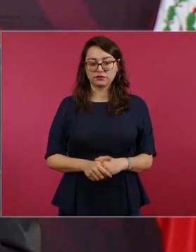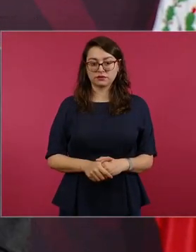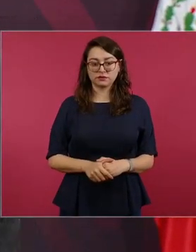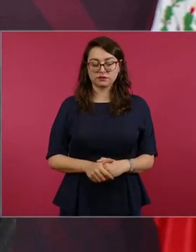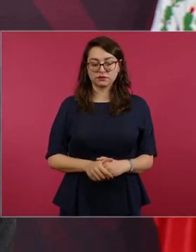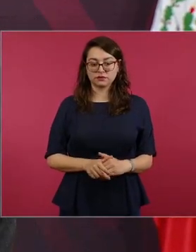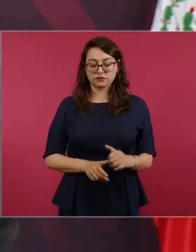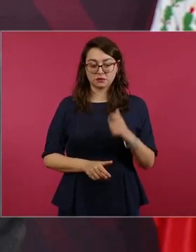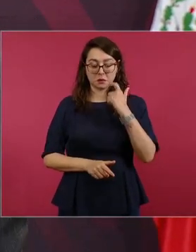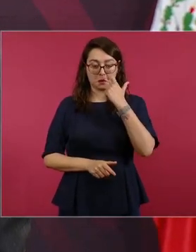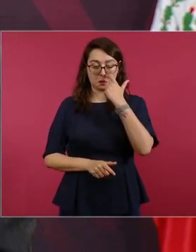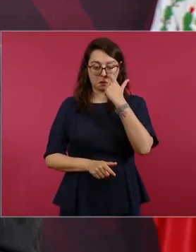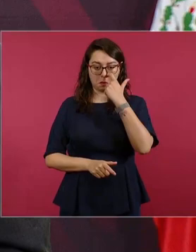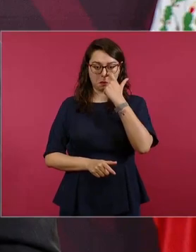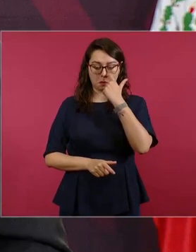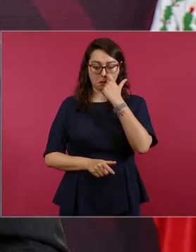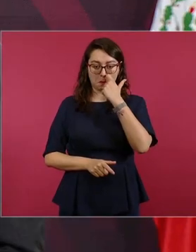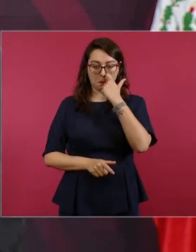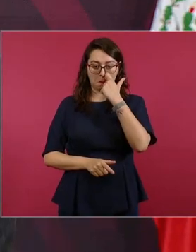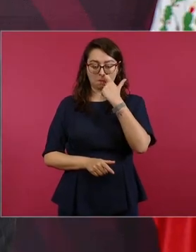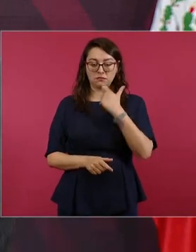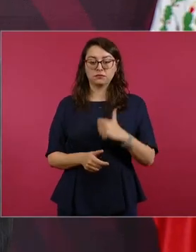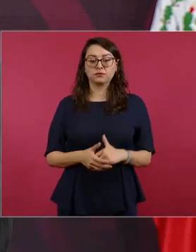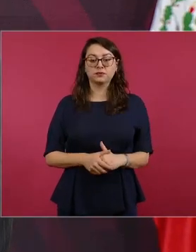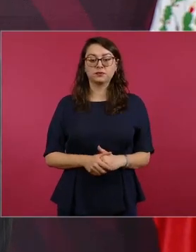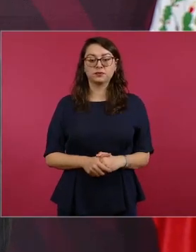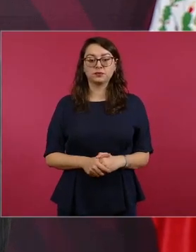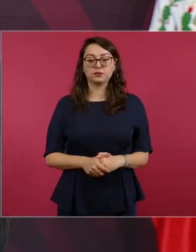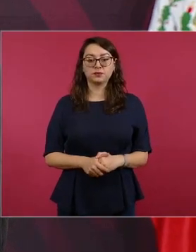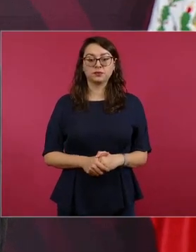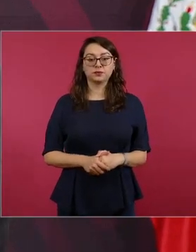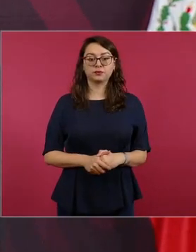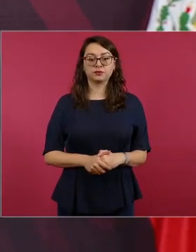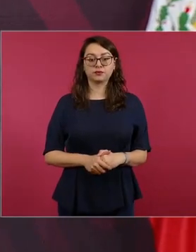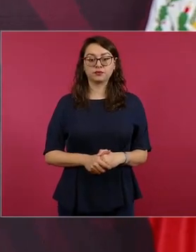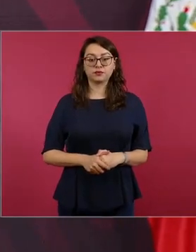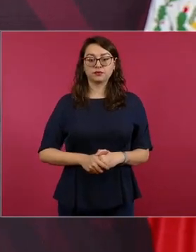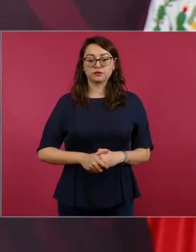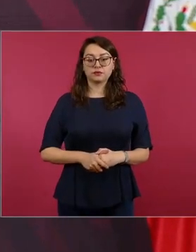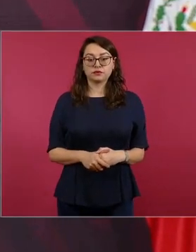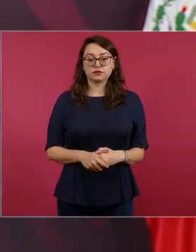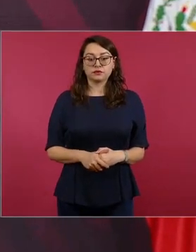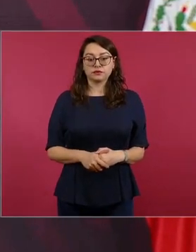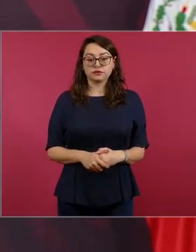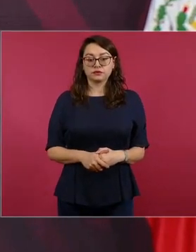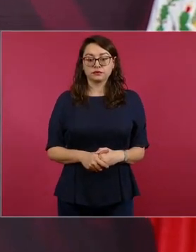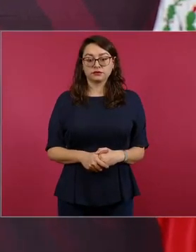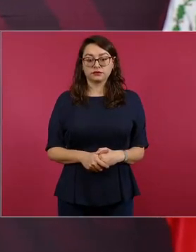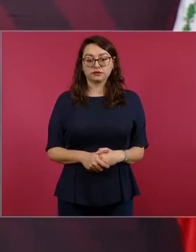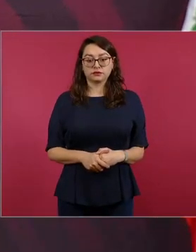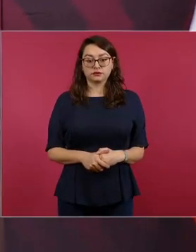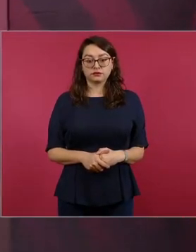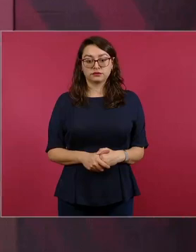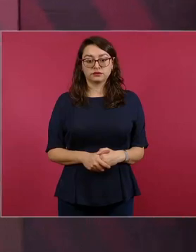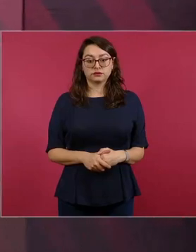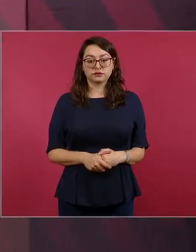este exponer por sus